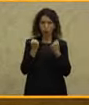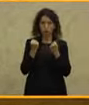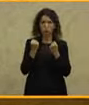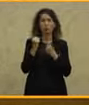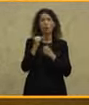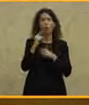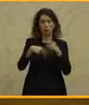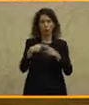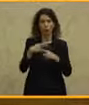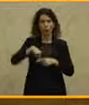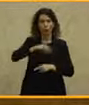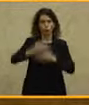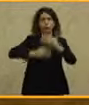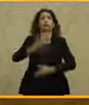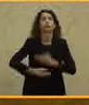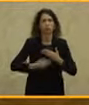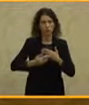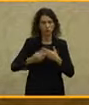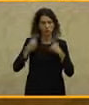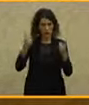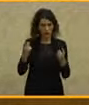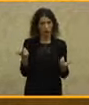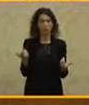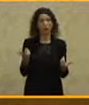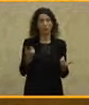superando. Y también me gustaría